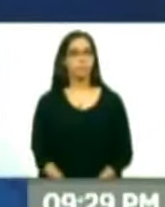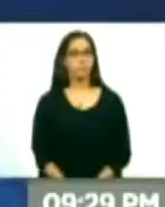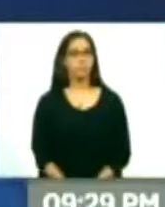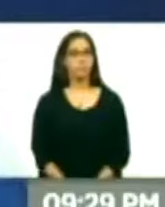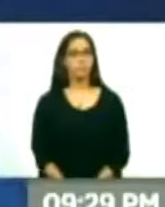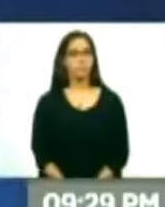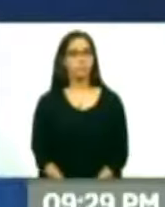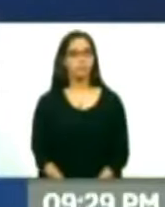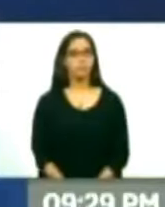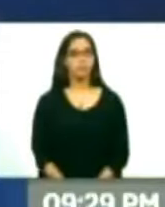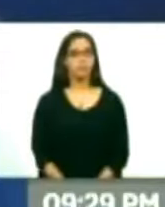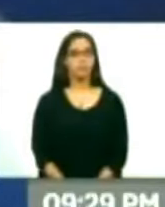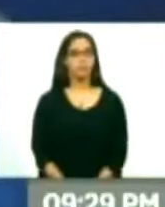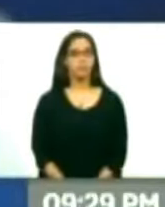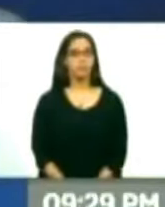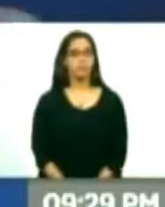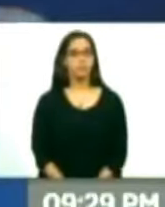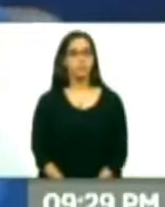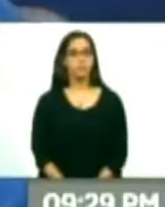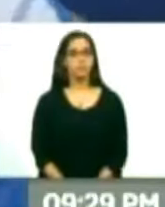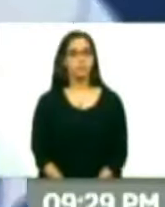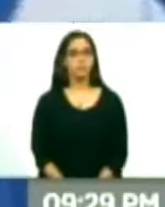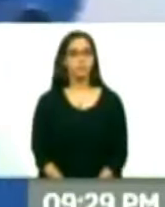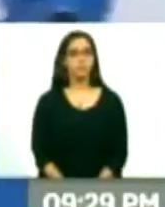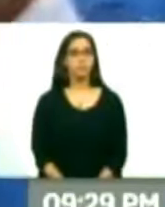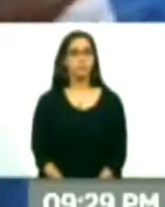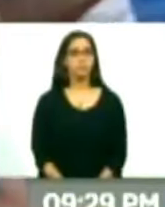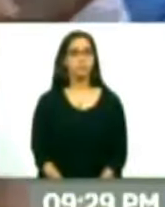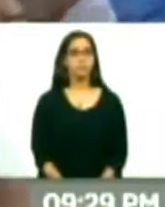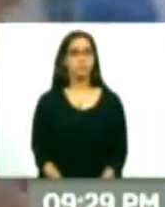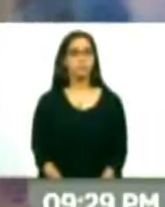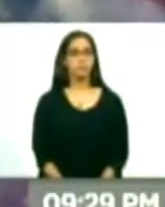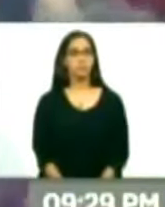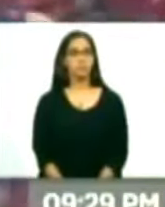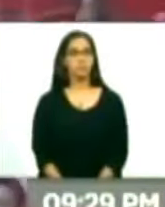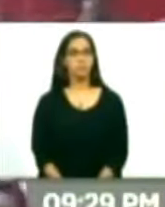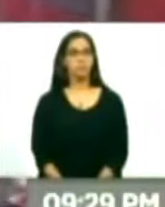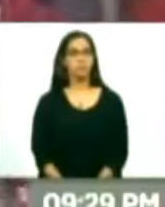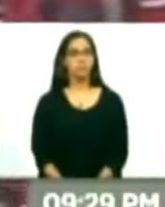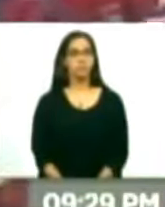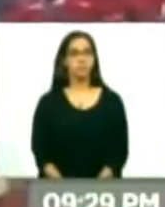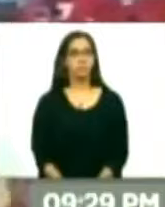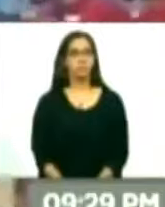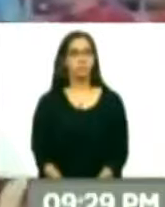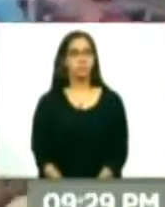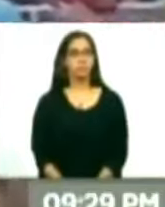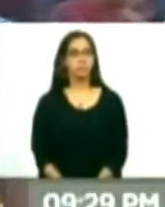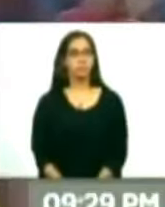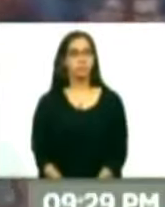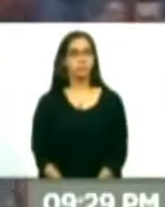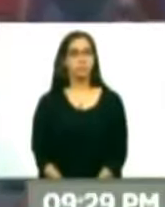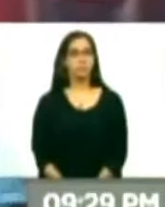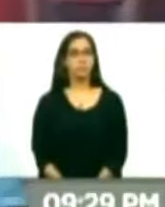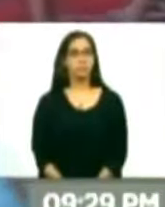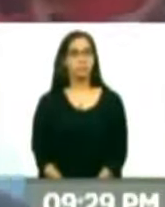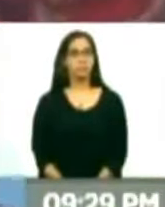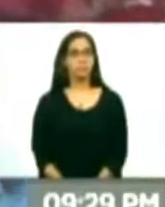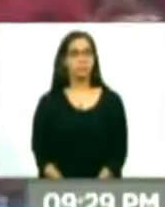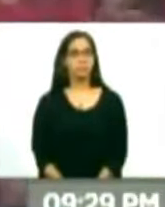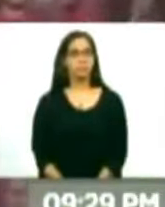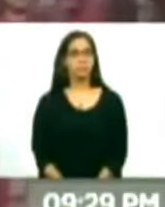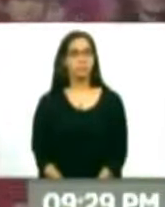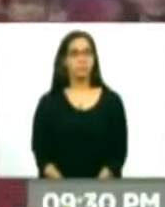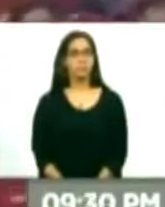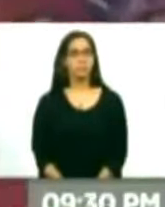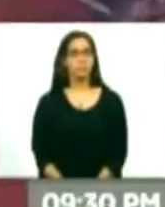amor, de apoyo, de afecto, que yo les respondo a ustedes con más amor